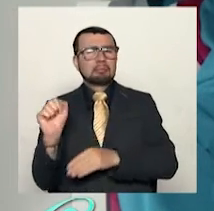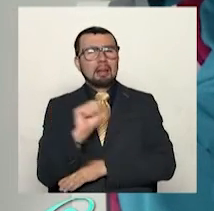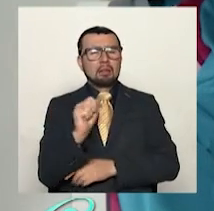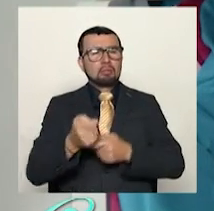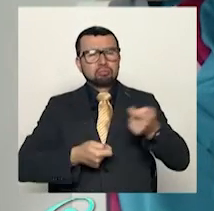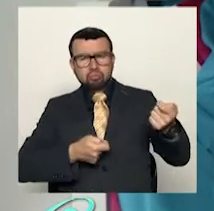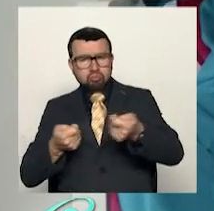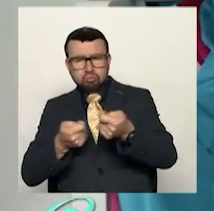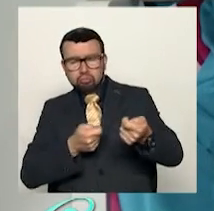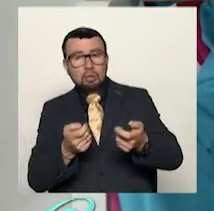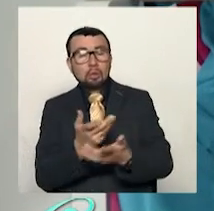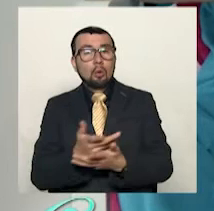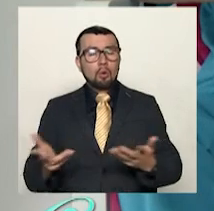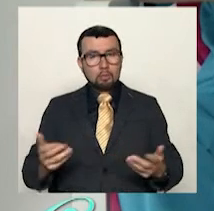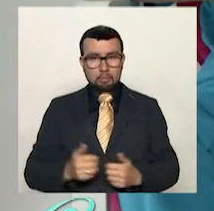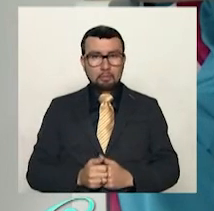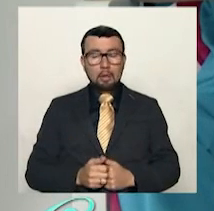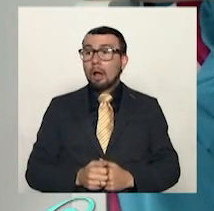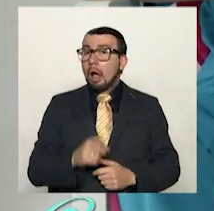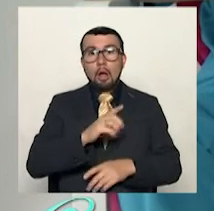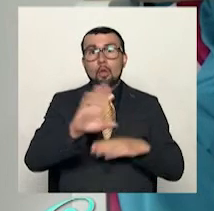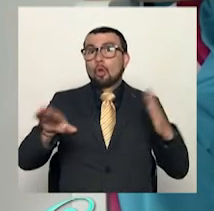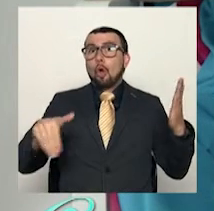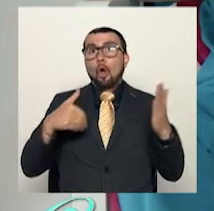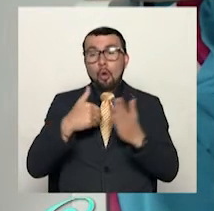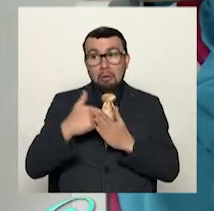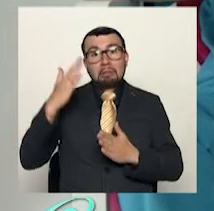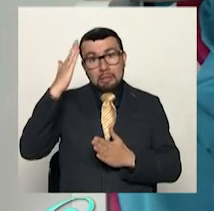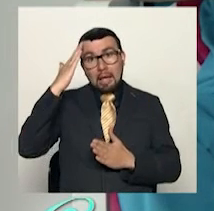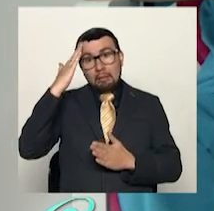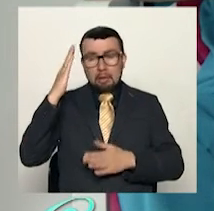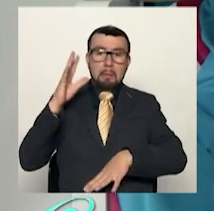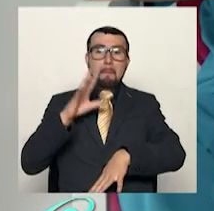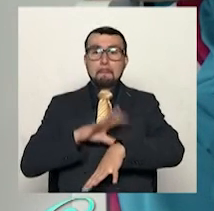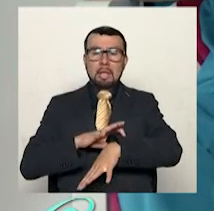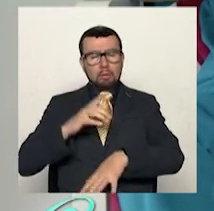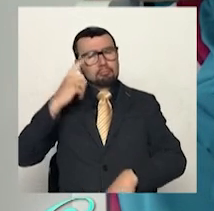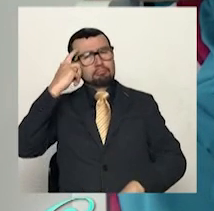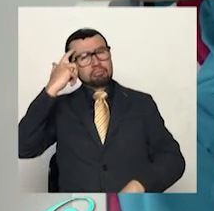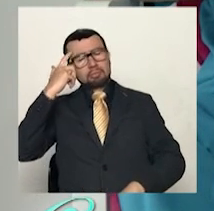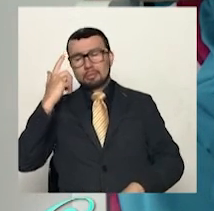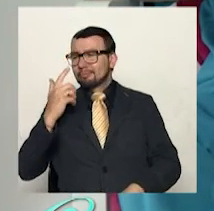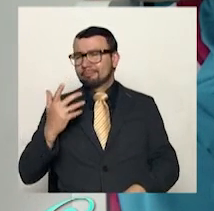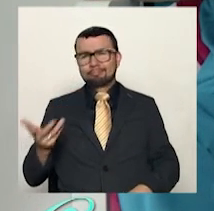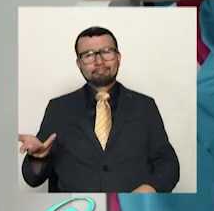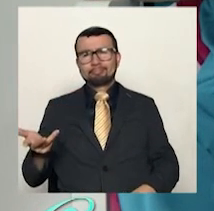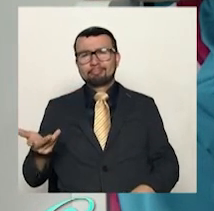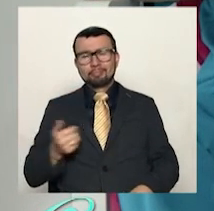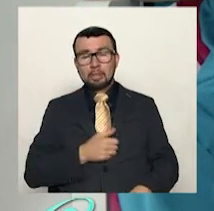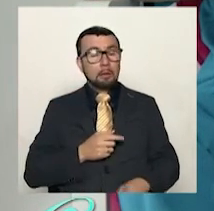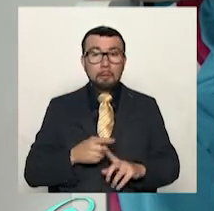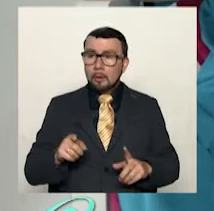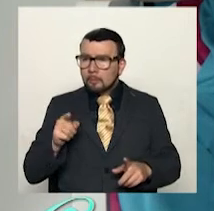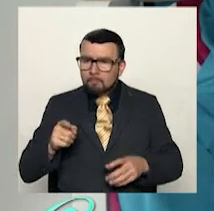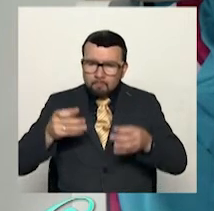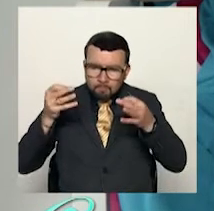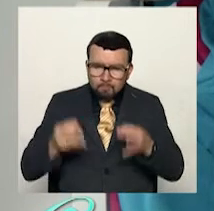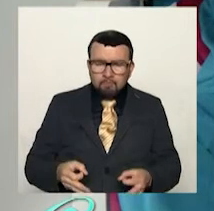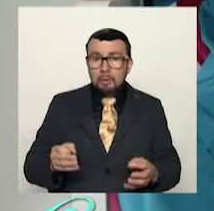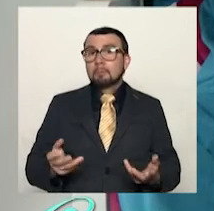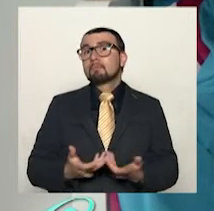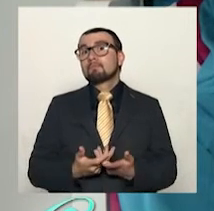porque es que en medicina tan raro, todo el mundo sabe, todo el mundo pone, todo el mundo quita, pero no saben un diagnóstico